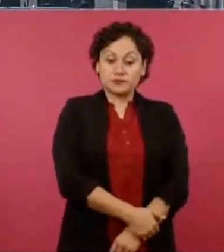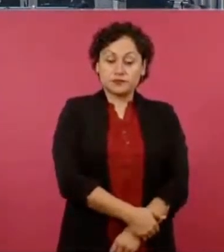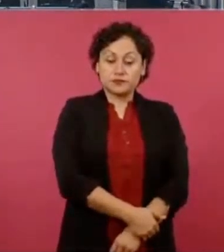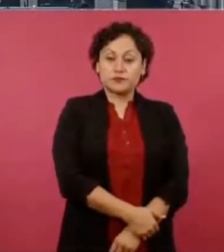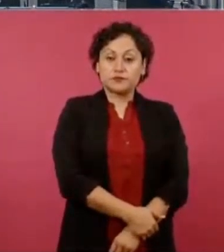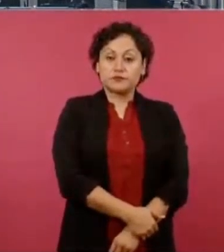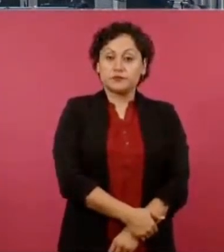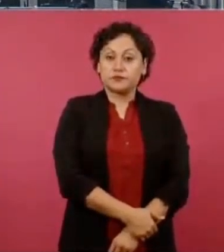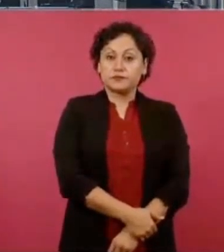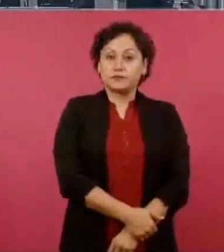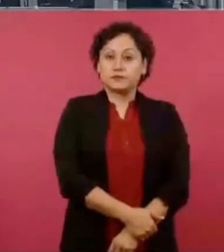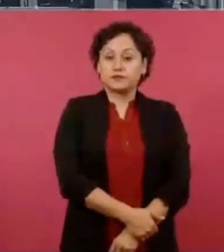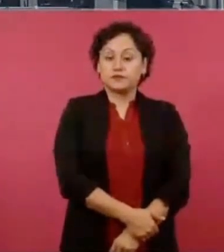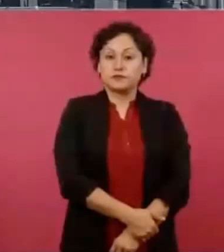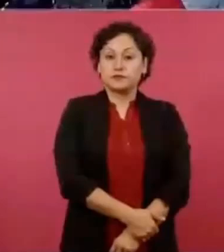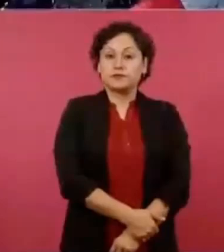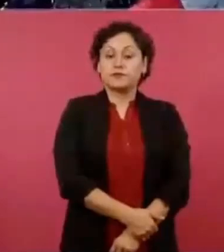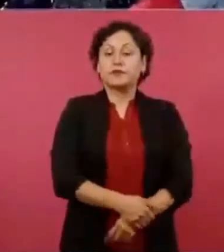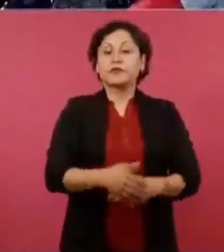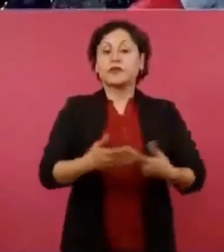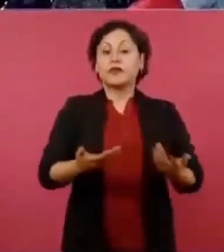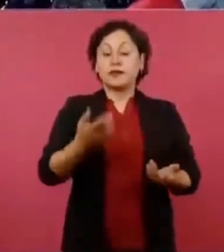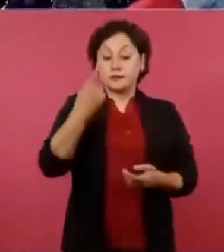Es que,